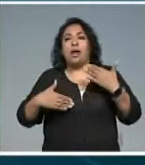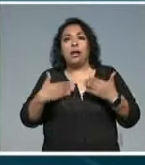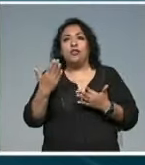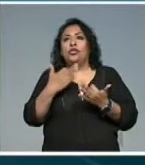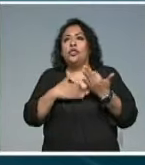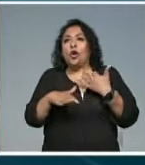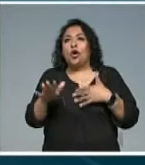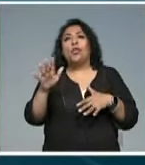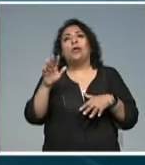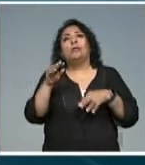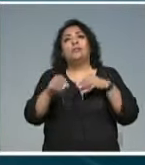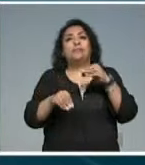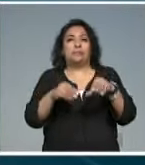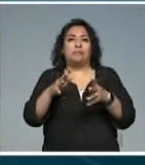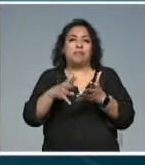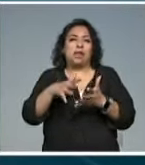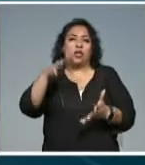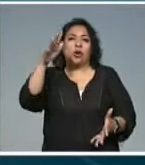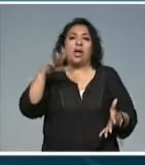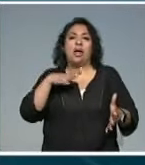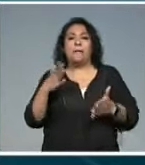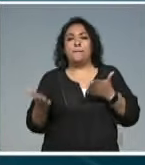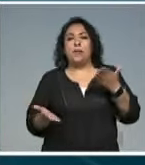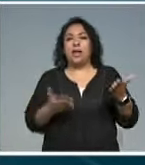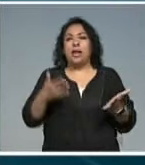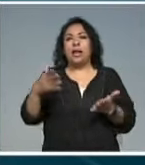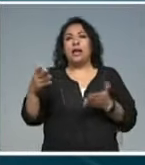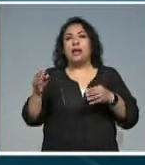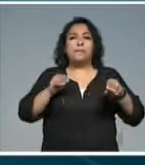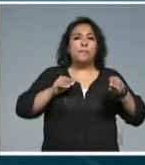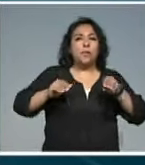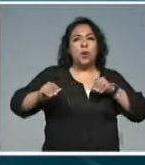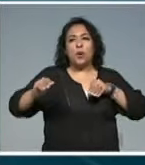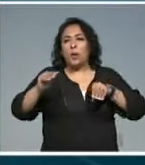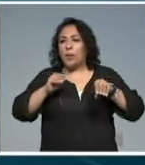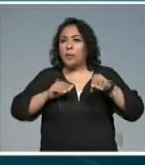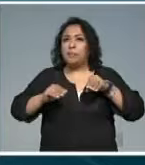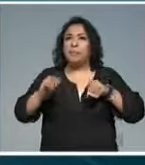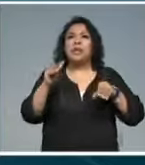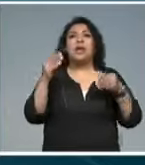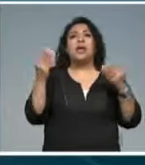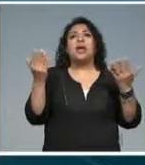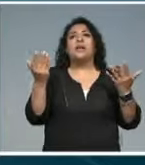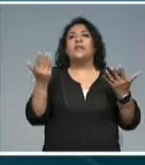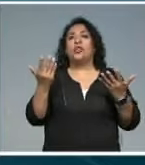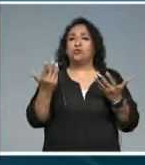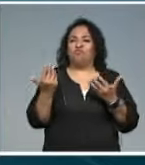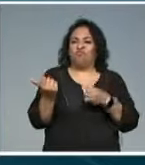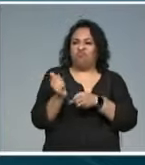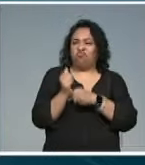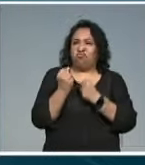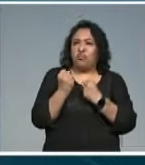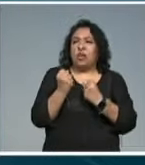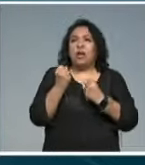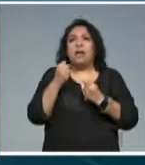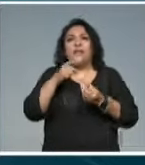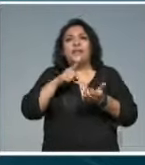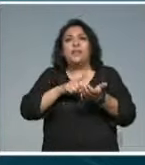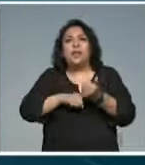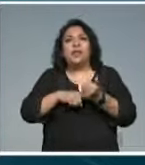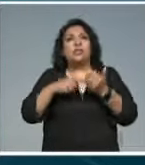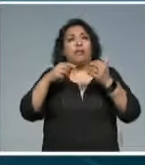lo desarrollamos principalmente con danza, con movimientos, con el dramatismo de estar